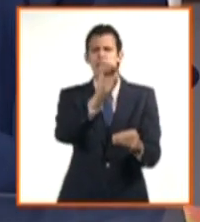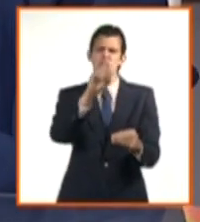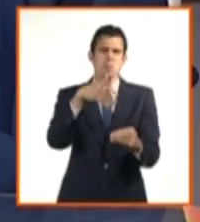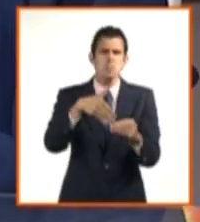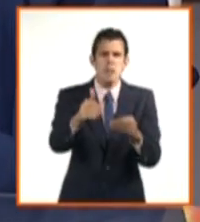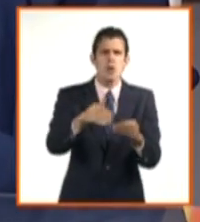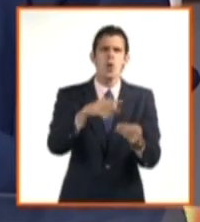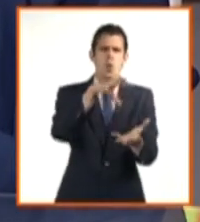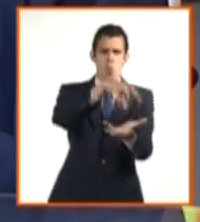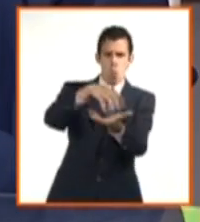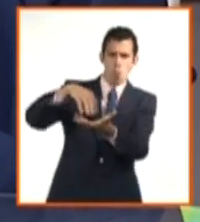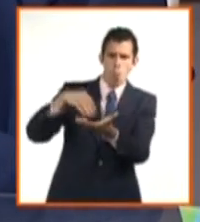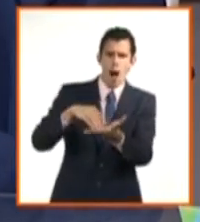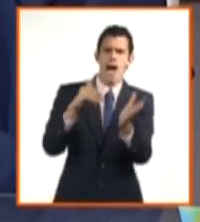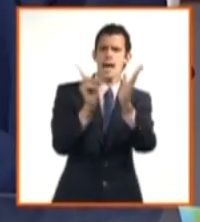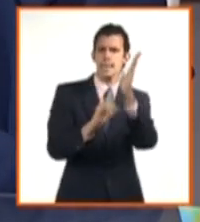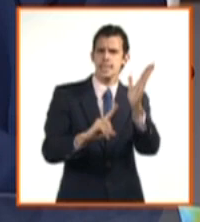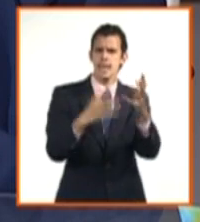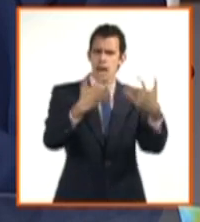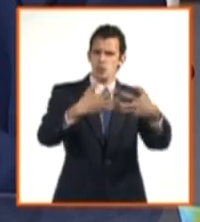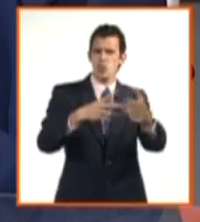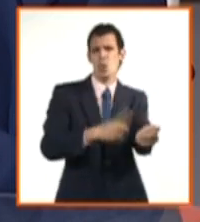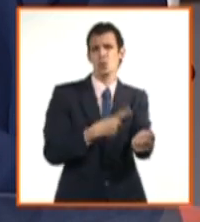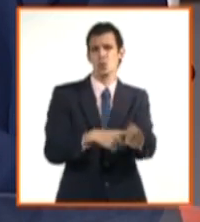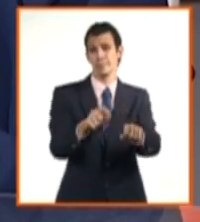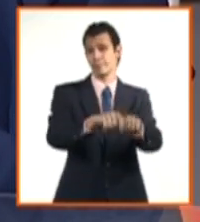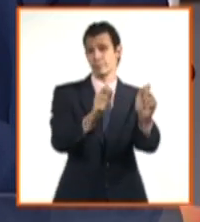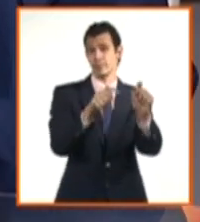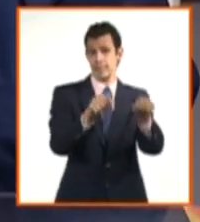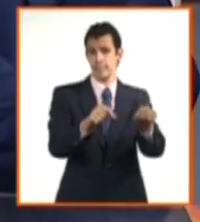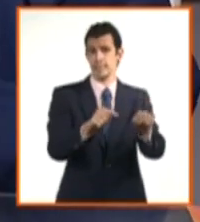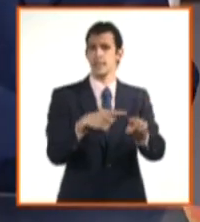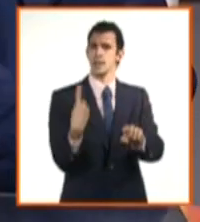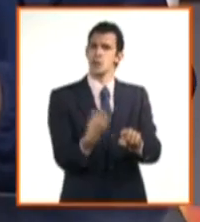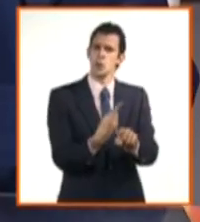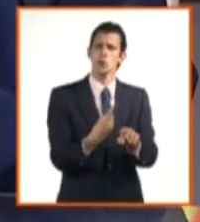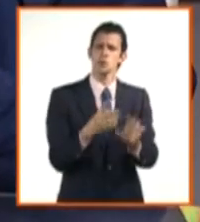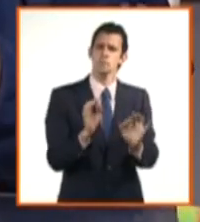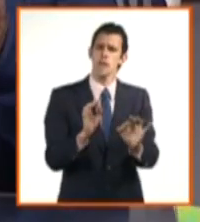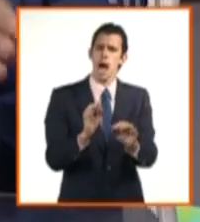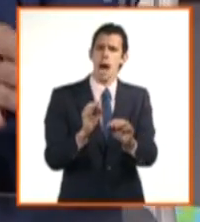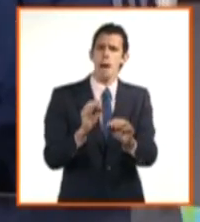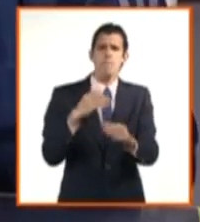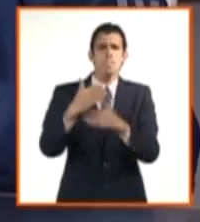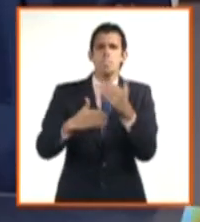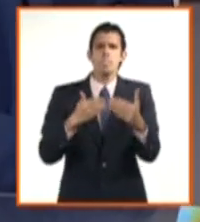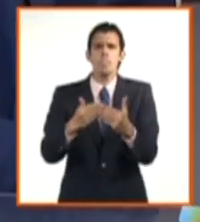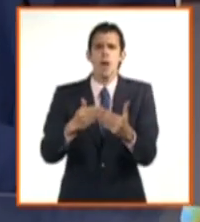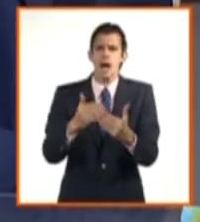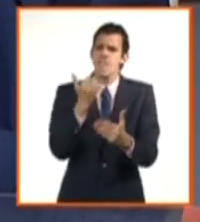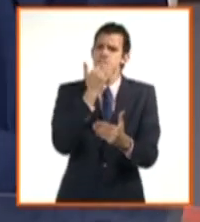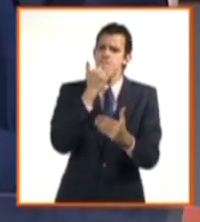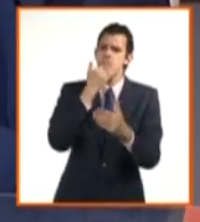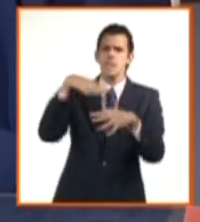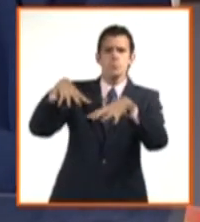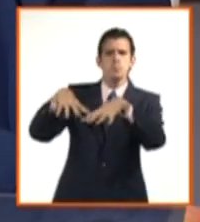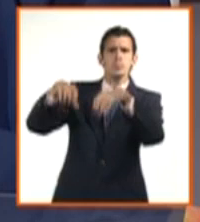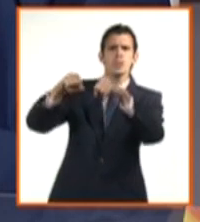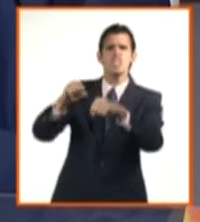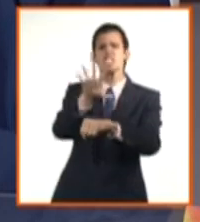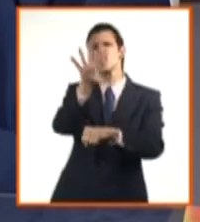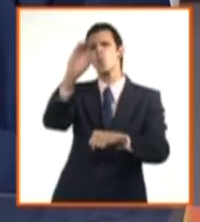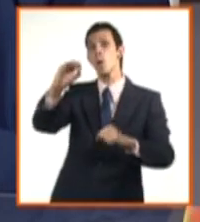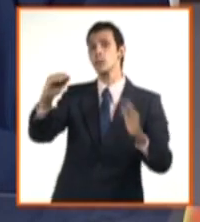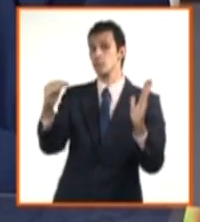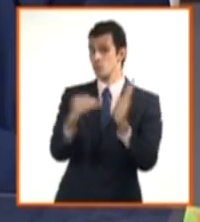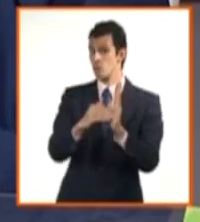eléctrico llegamos a tener hasta 50 mil habitantes afectados hoy anda movida en este momento del cierre de la de las 6 de la tarde por